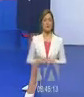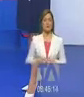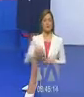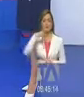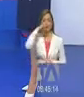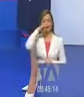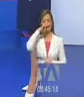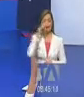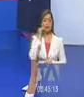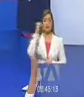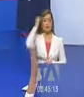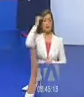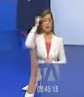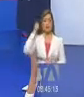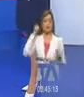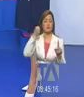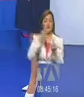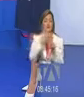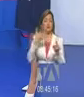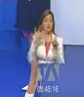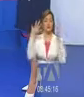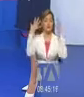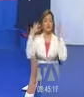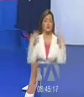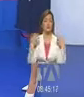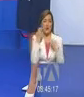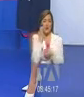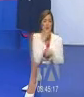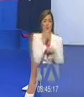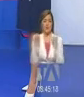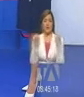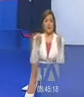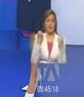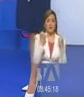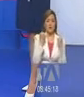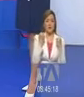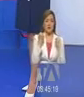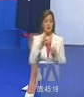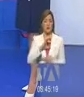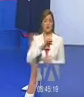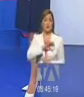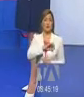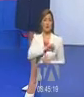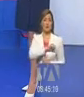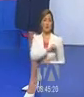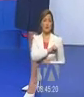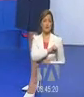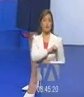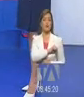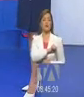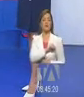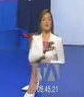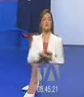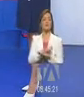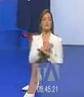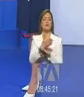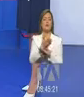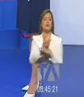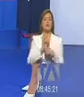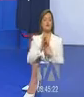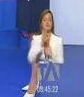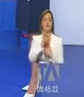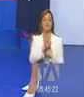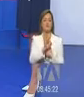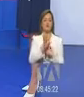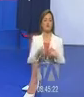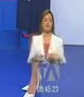Niños y adultos se han visto golpeados por el estrés, la ansiedad, la depresión, entre otras afecciones que son un reflejo de la actual situación